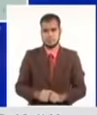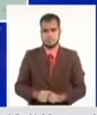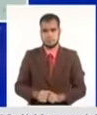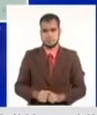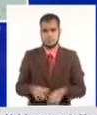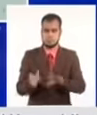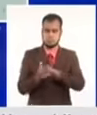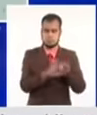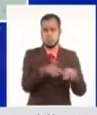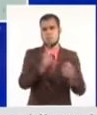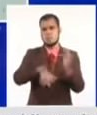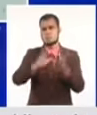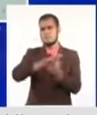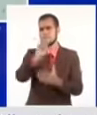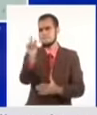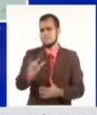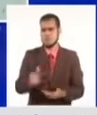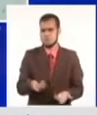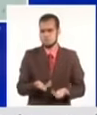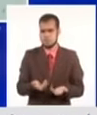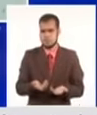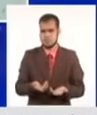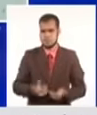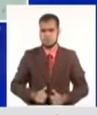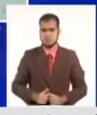Mayabeque, me disculpan,